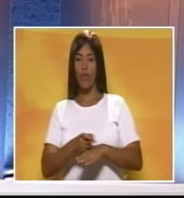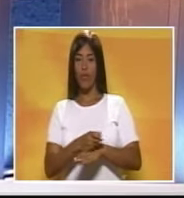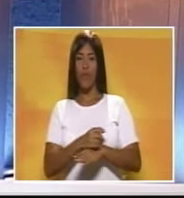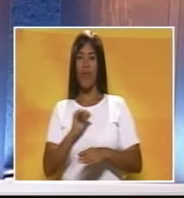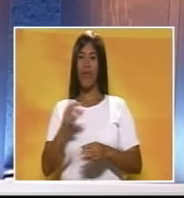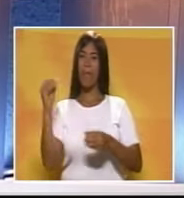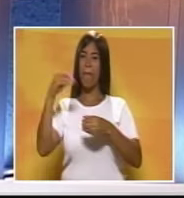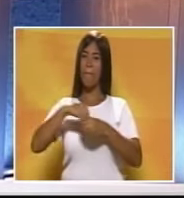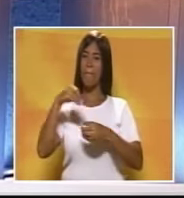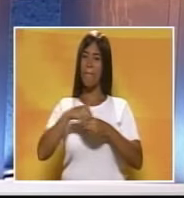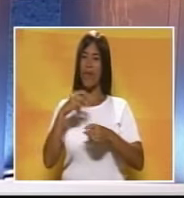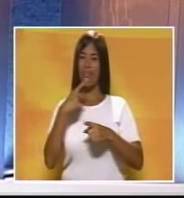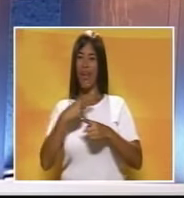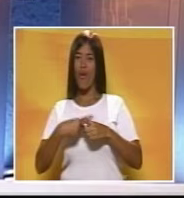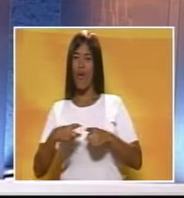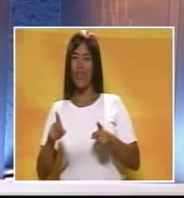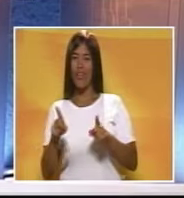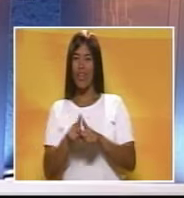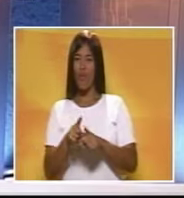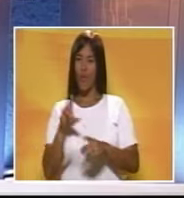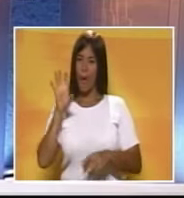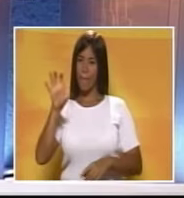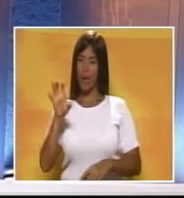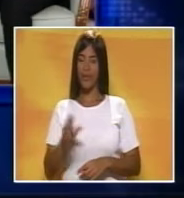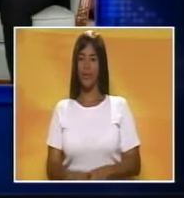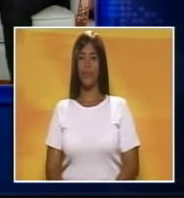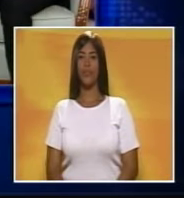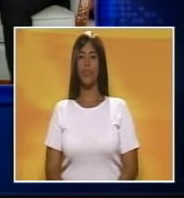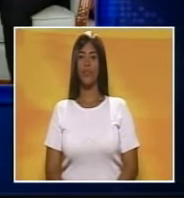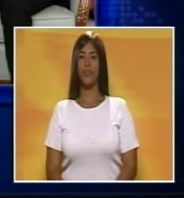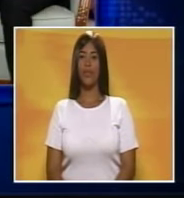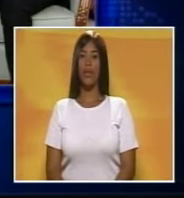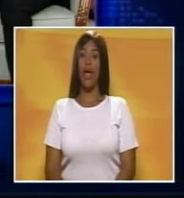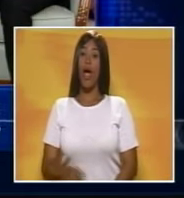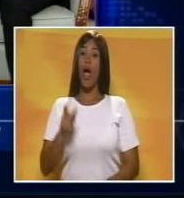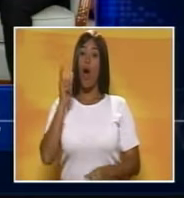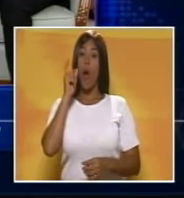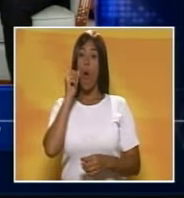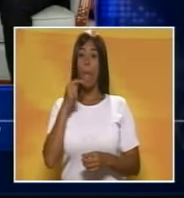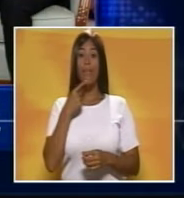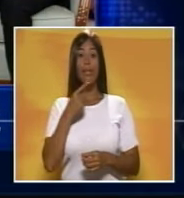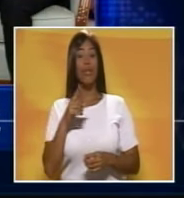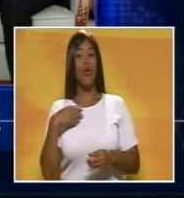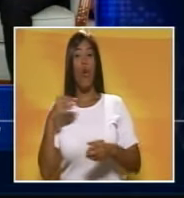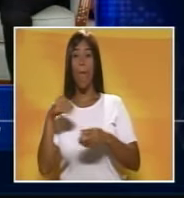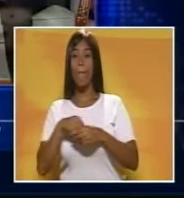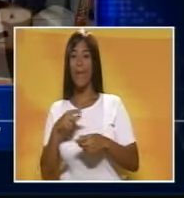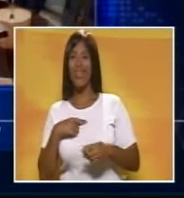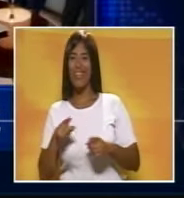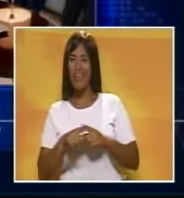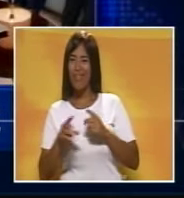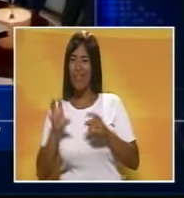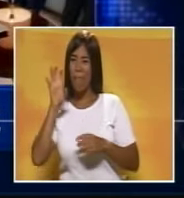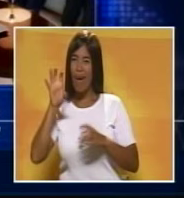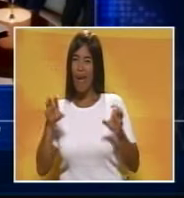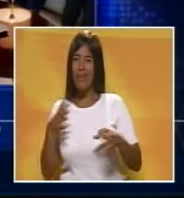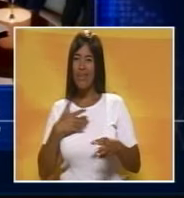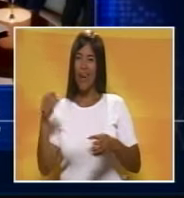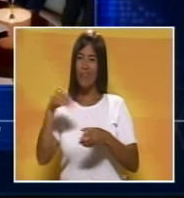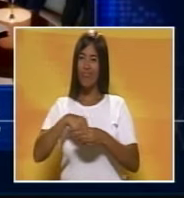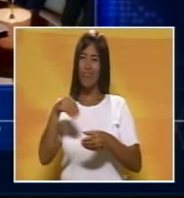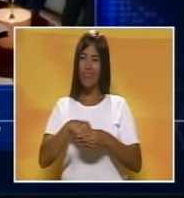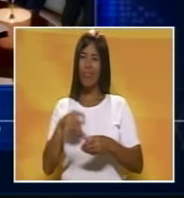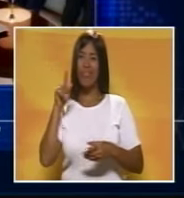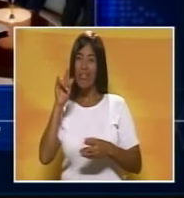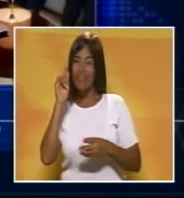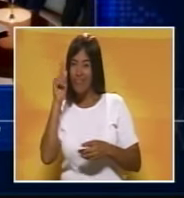son similares a la que afronta Damasco. Al-Assad criticó la política injerencista de algunos países occidentales, en especial de